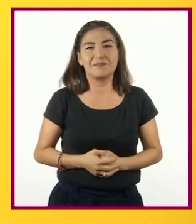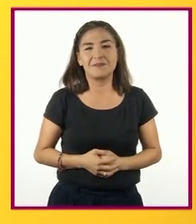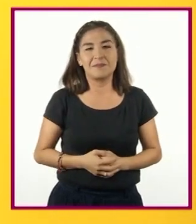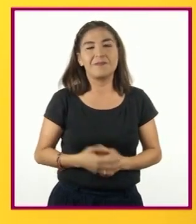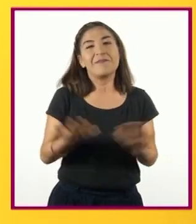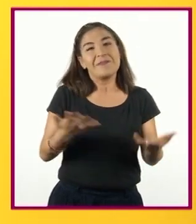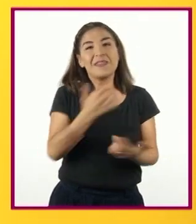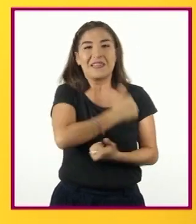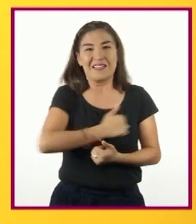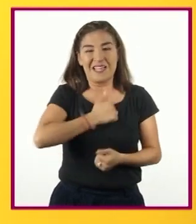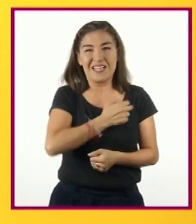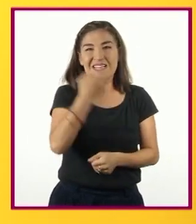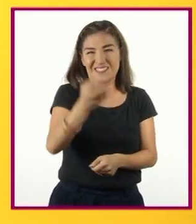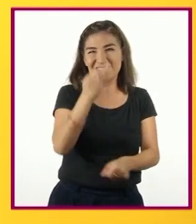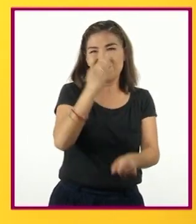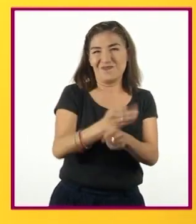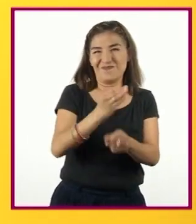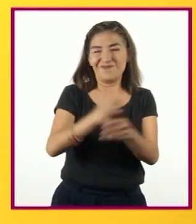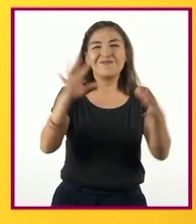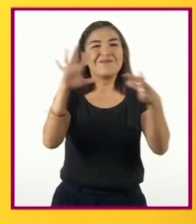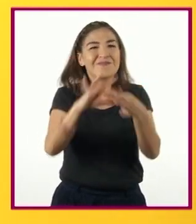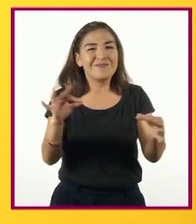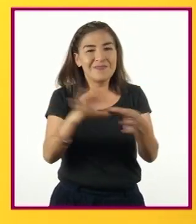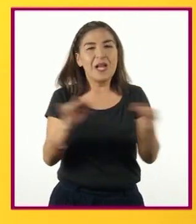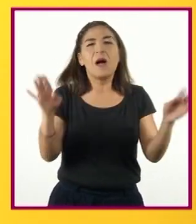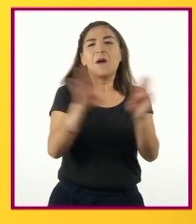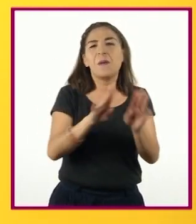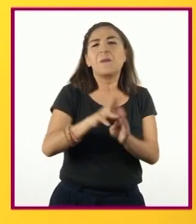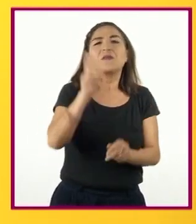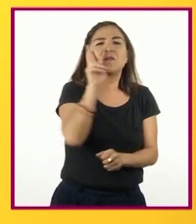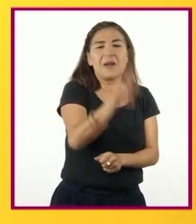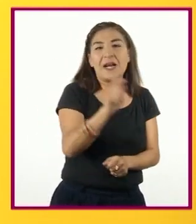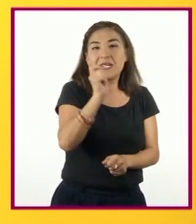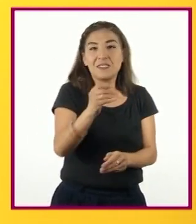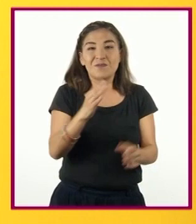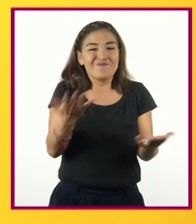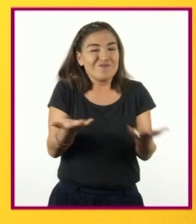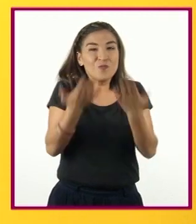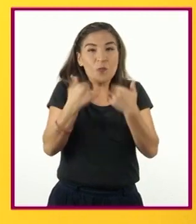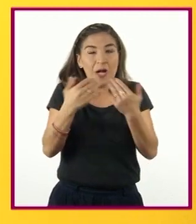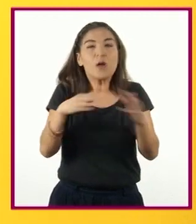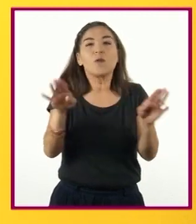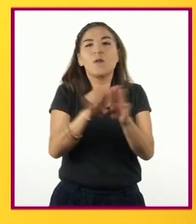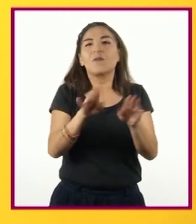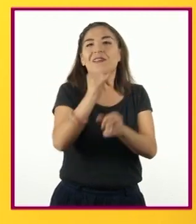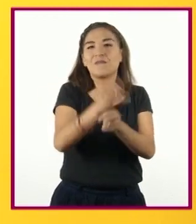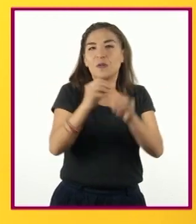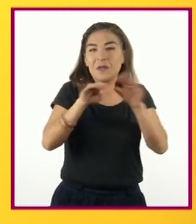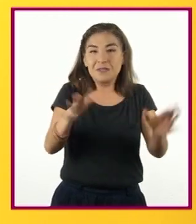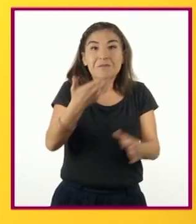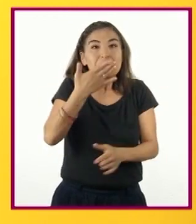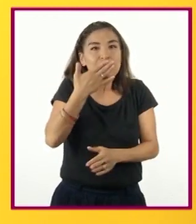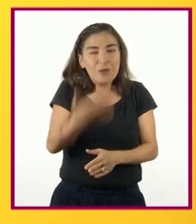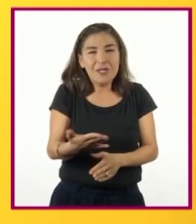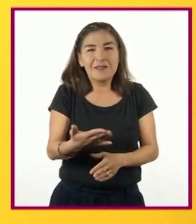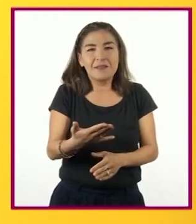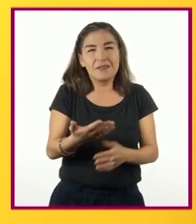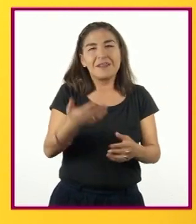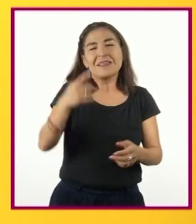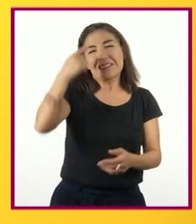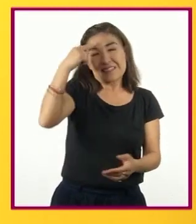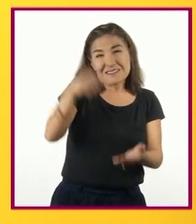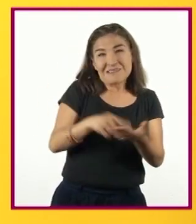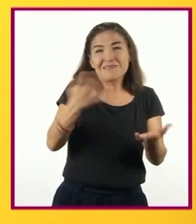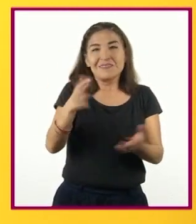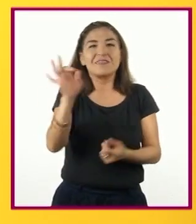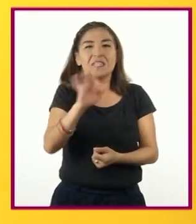Lamentablemente, ante este panorama y aún cuando de momento no se tienen datos concretos, se estima que los niveles